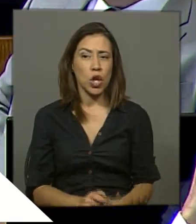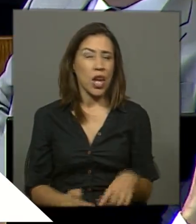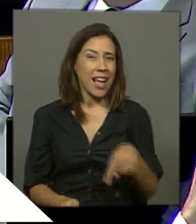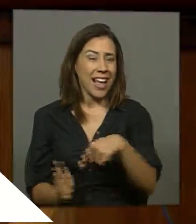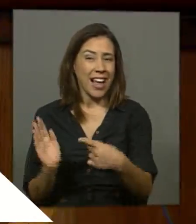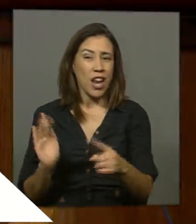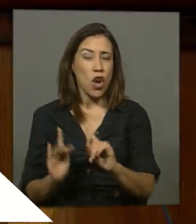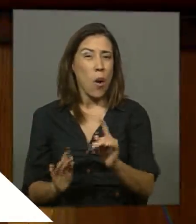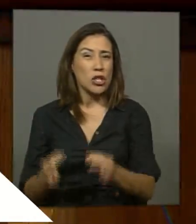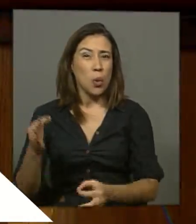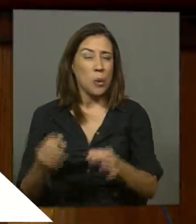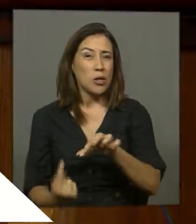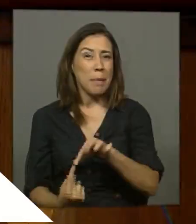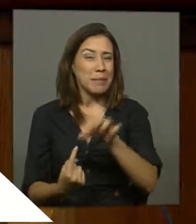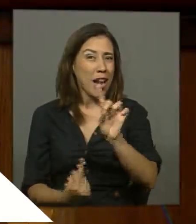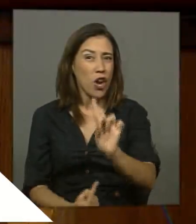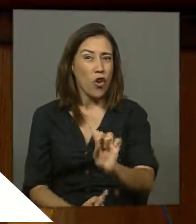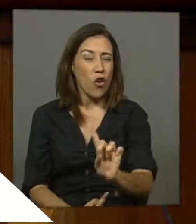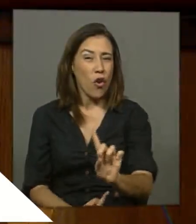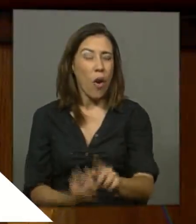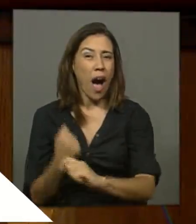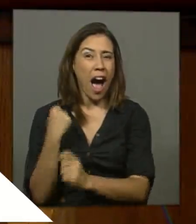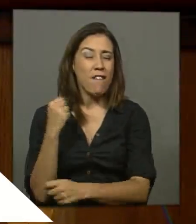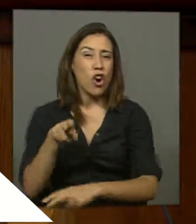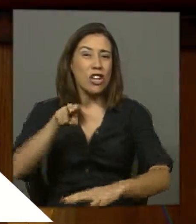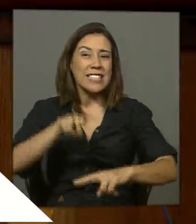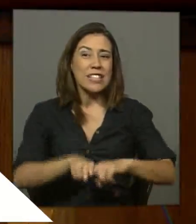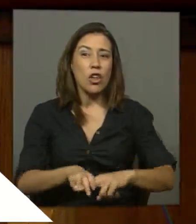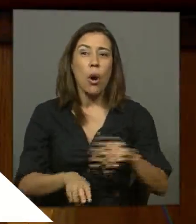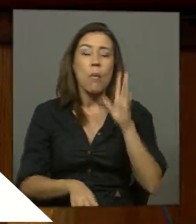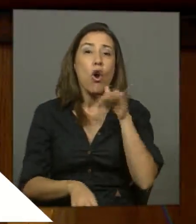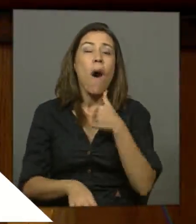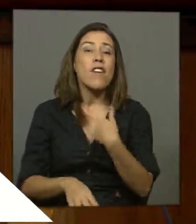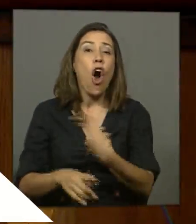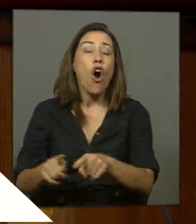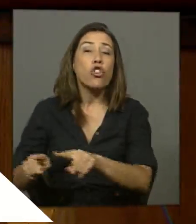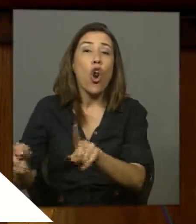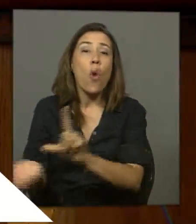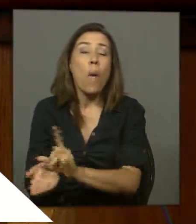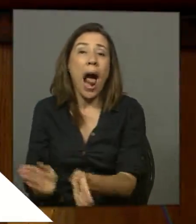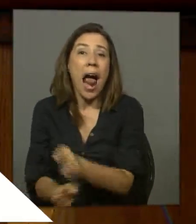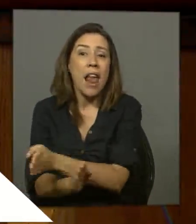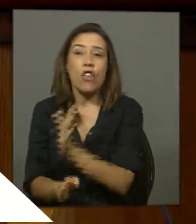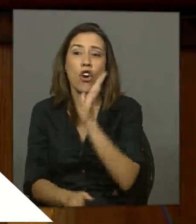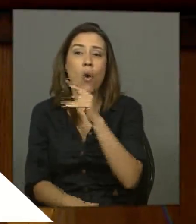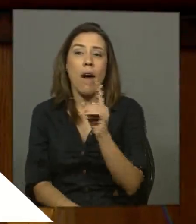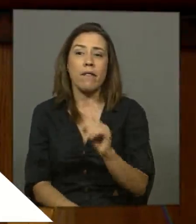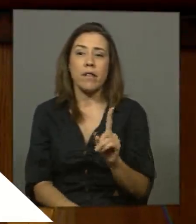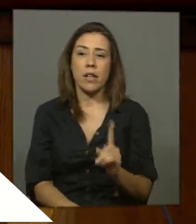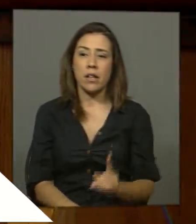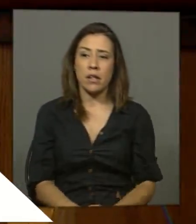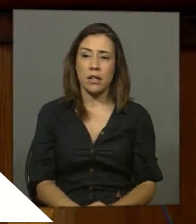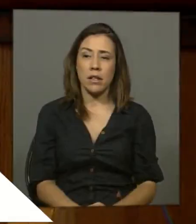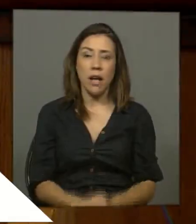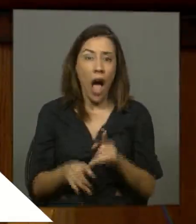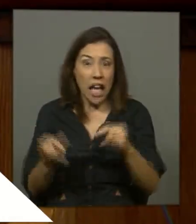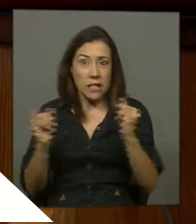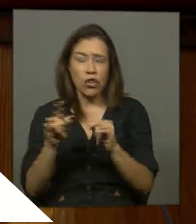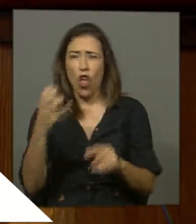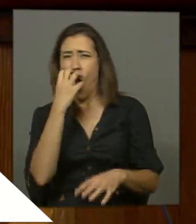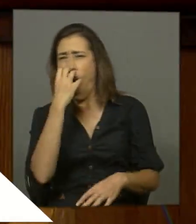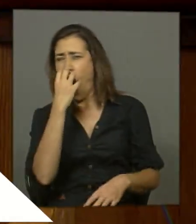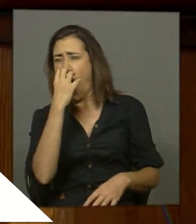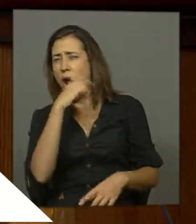juicio principal el abogado se sentó ahí porque no había espacio en el otro lado se Así